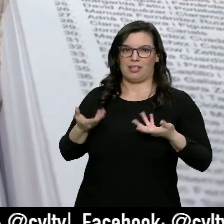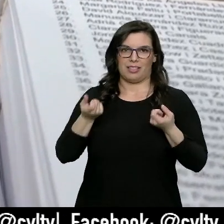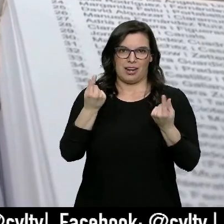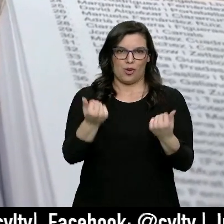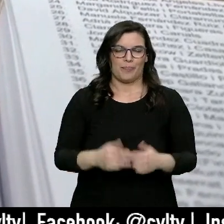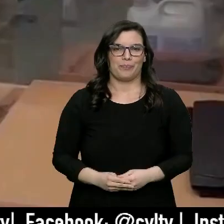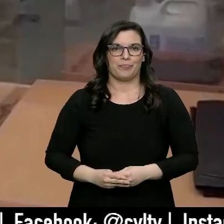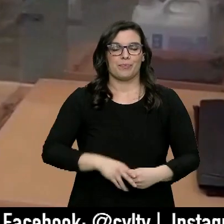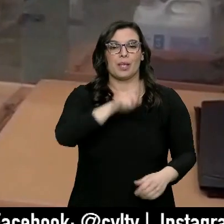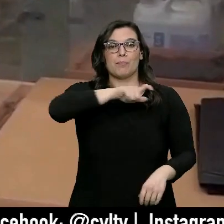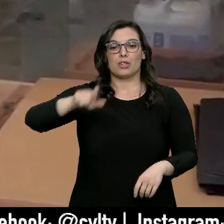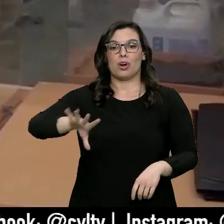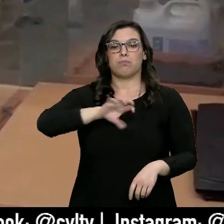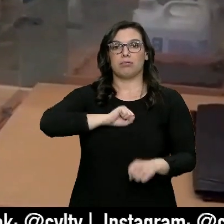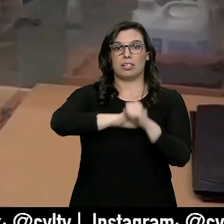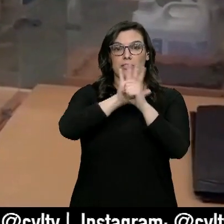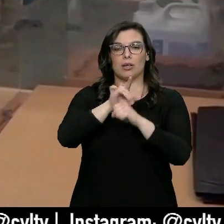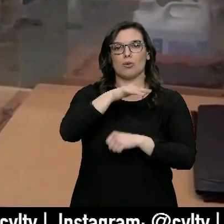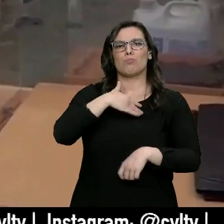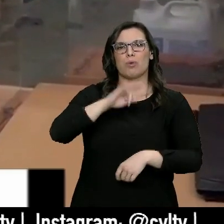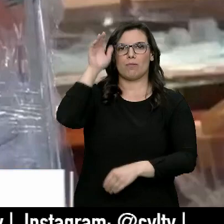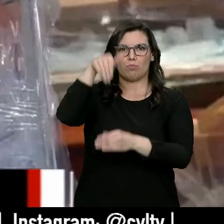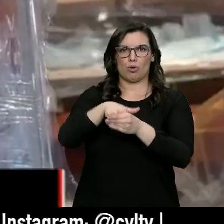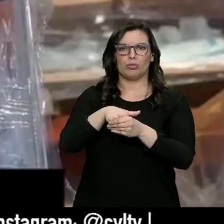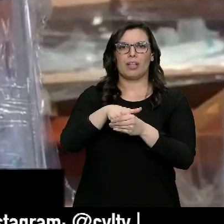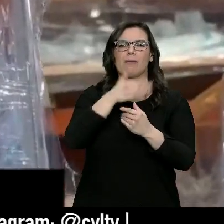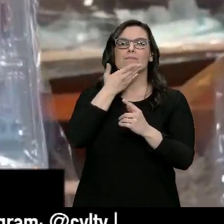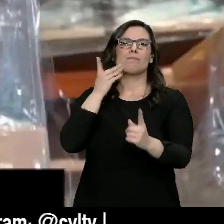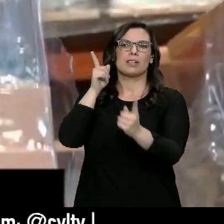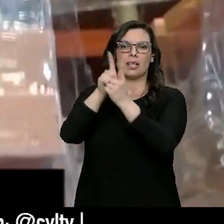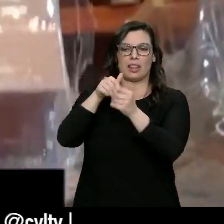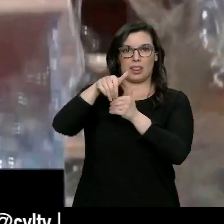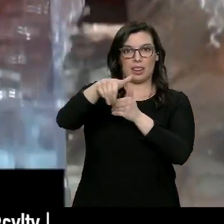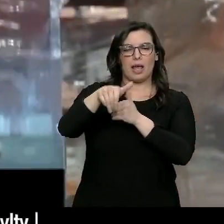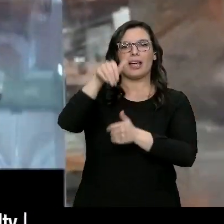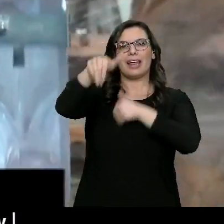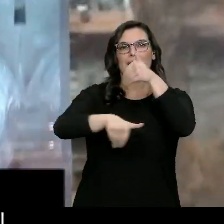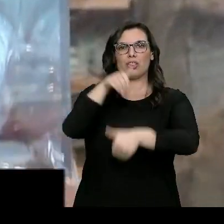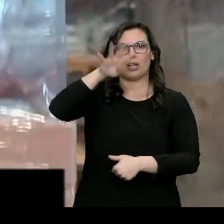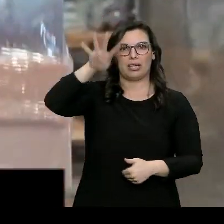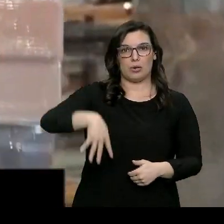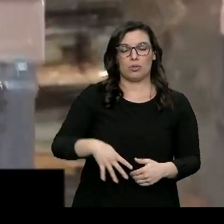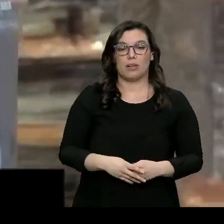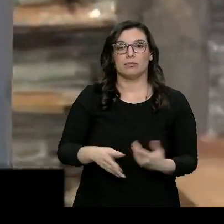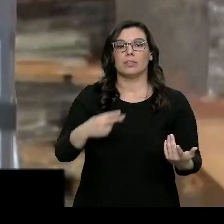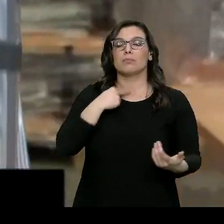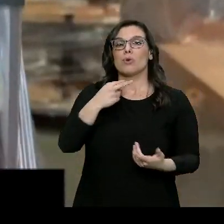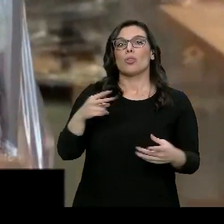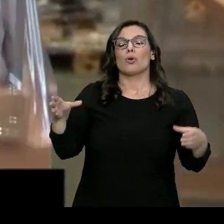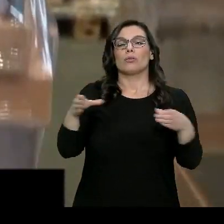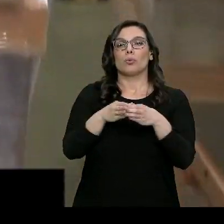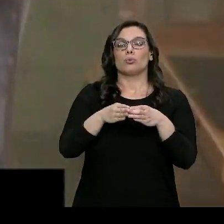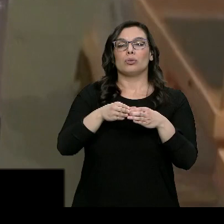Las personas contagiadas de COVID-19 podrán votar de forma presencial en las elecciones catalanas. Eso es lo que dice la Junta